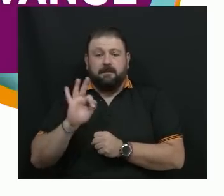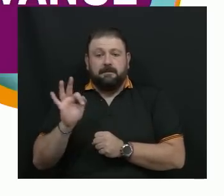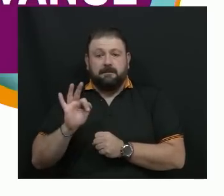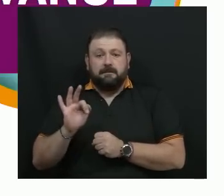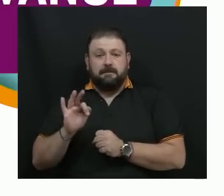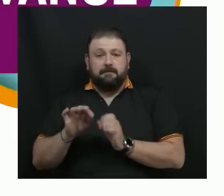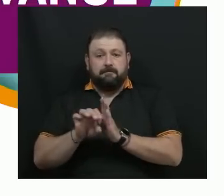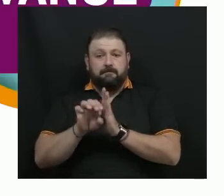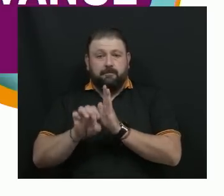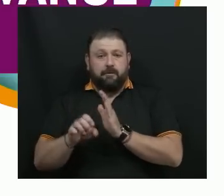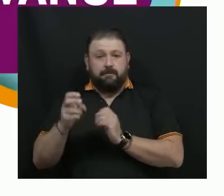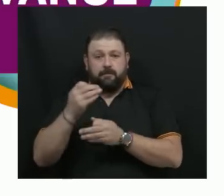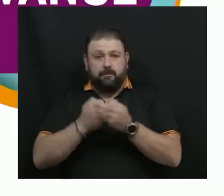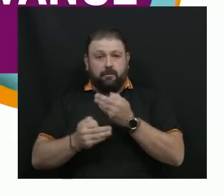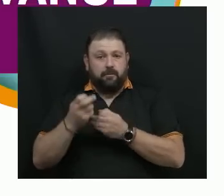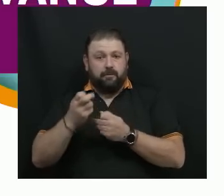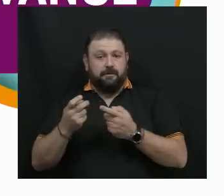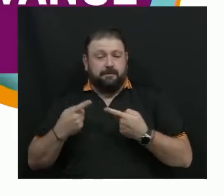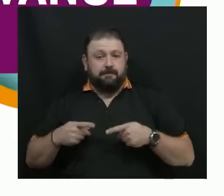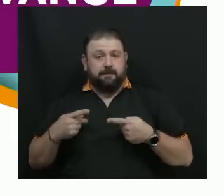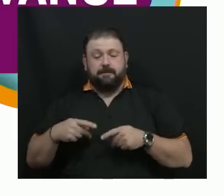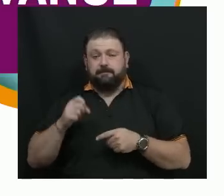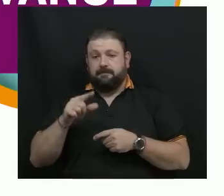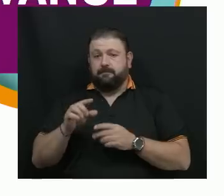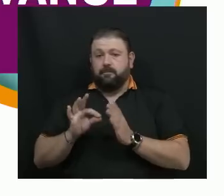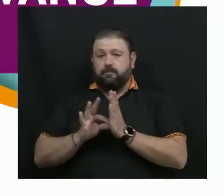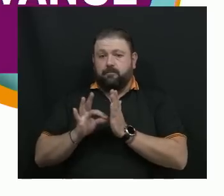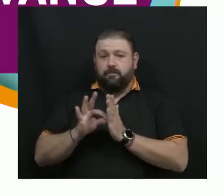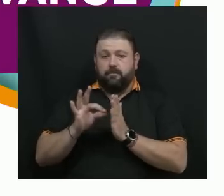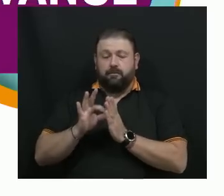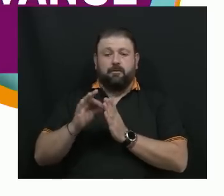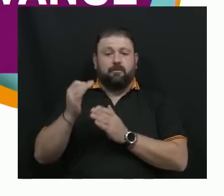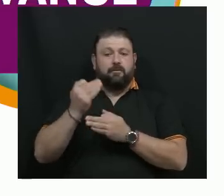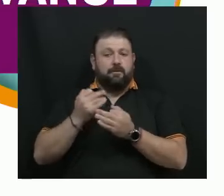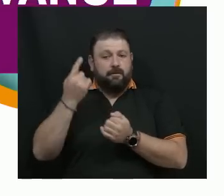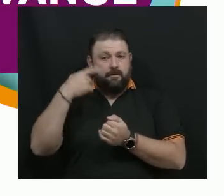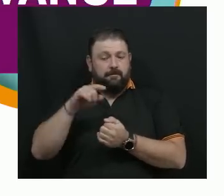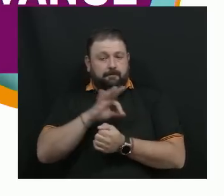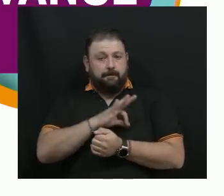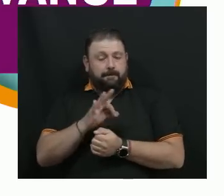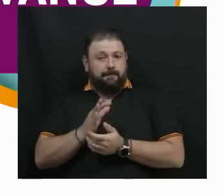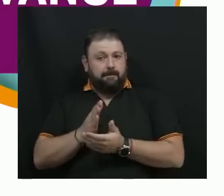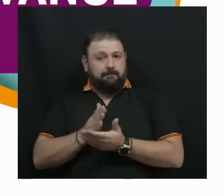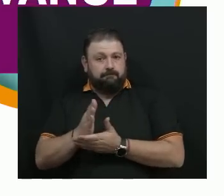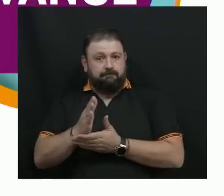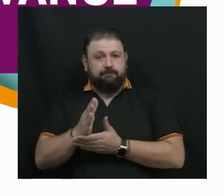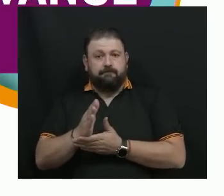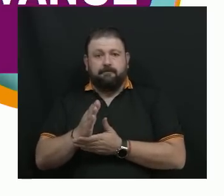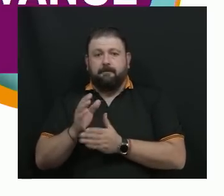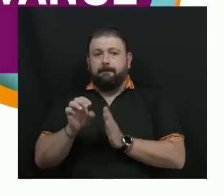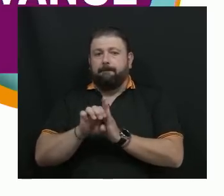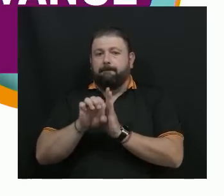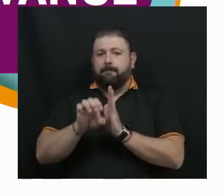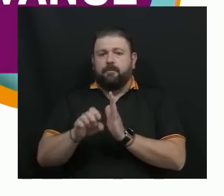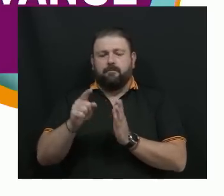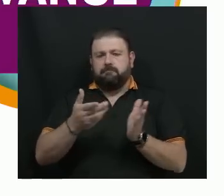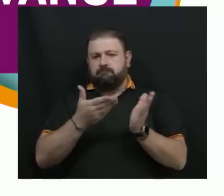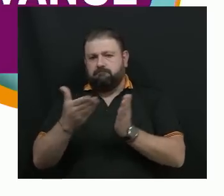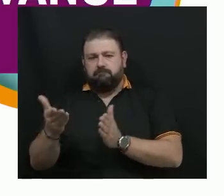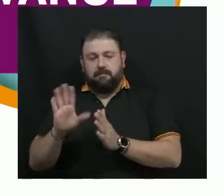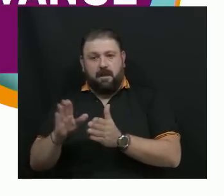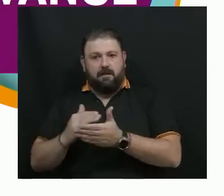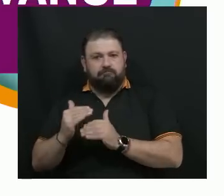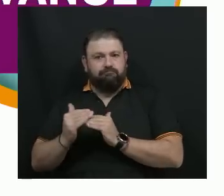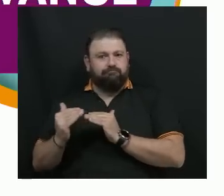ejemplo, tu incentivo Bronce, Supreme o Avance, si febrero del 2023 fue tu primer periodo, es decir, tú llegaste a Bronce Supreme